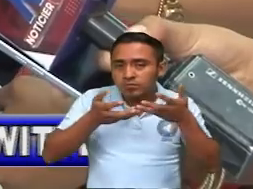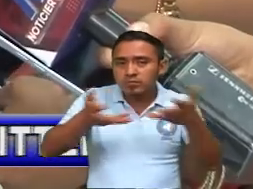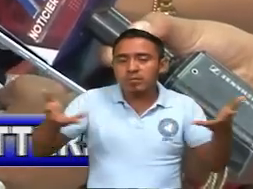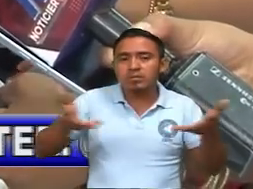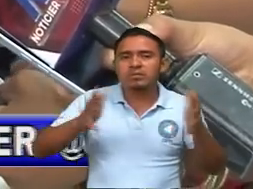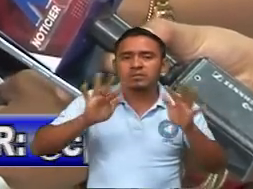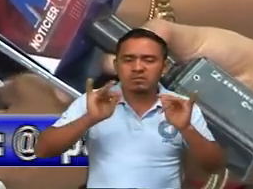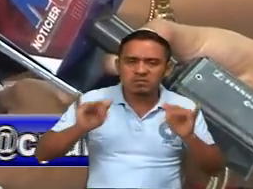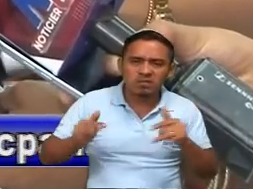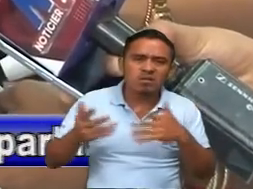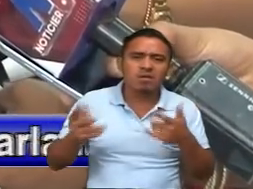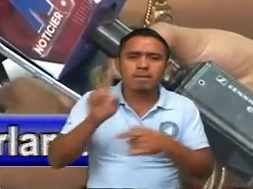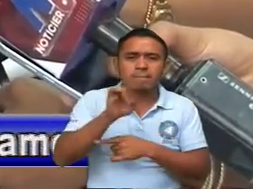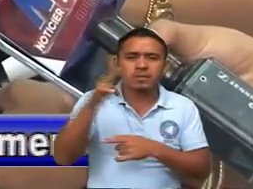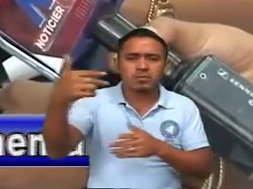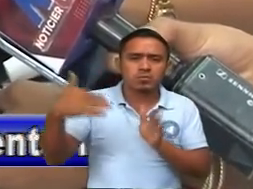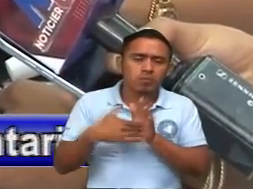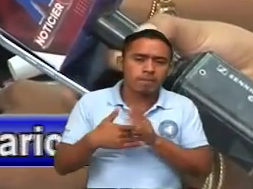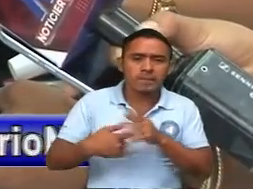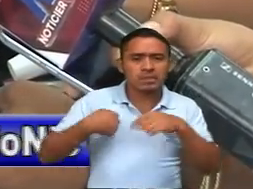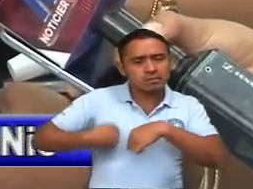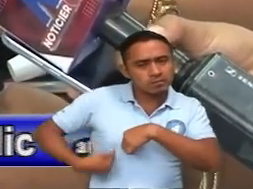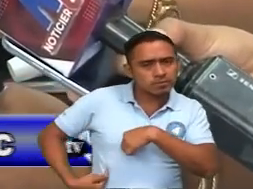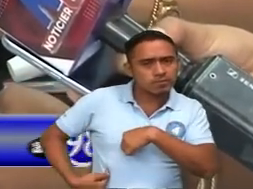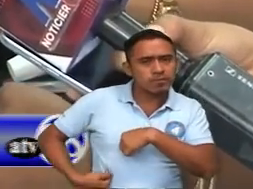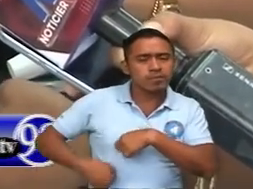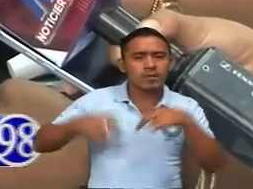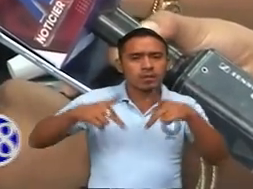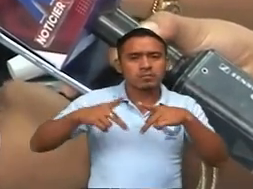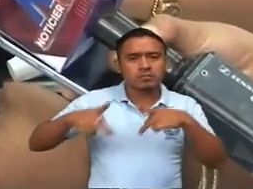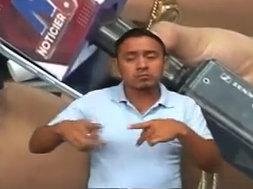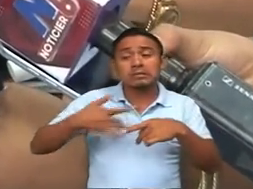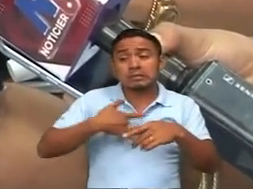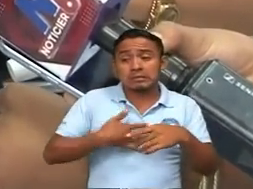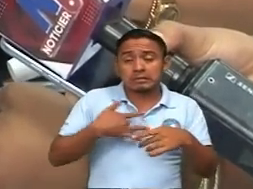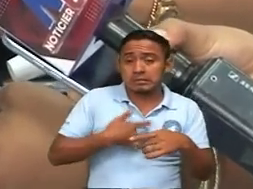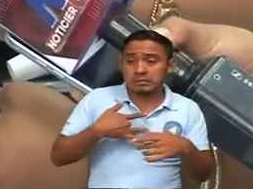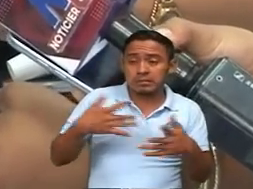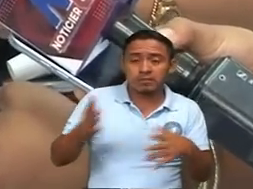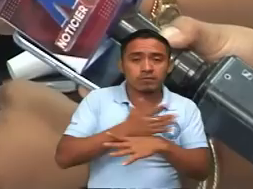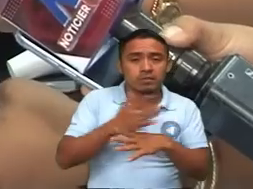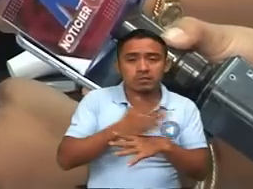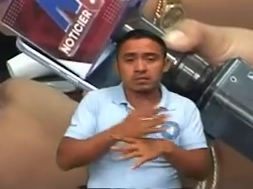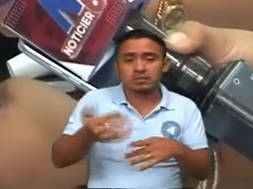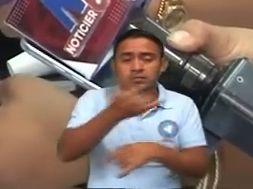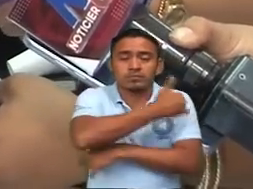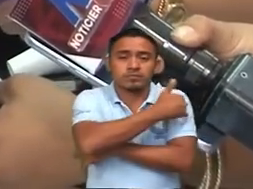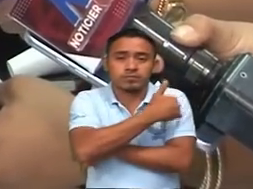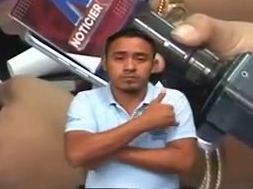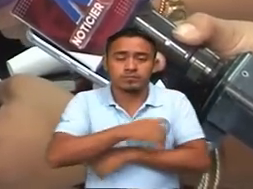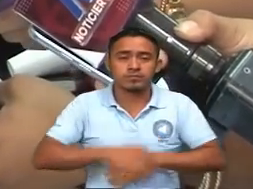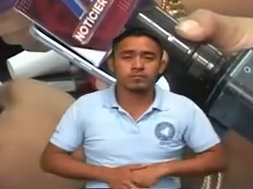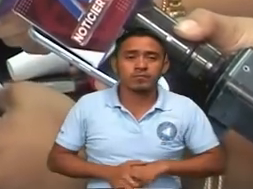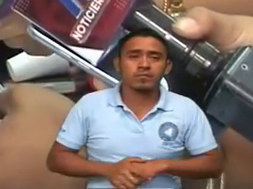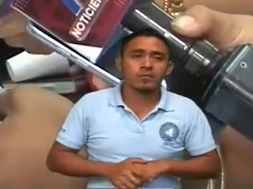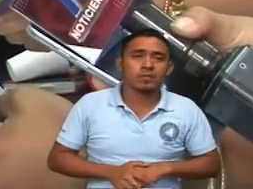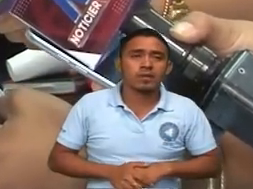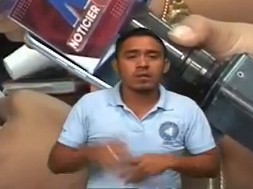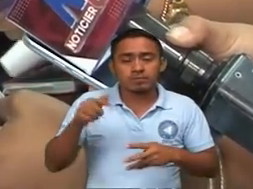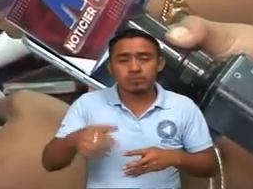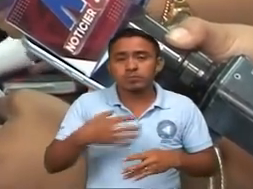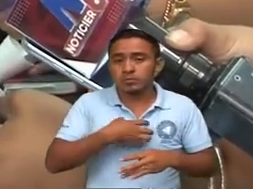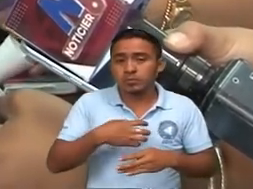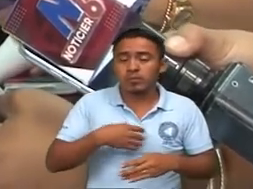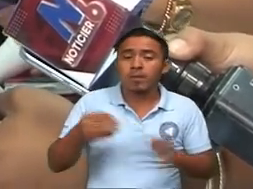hemos realizado 28.000 cirugías a personas que la necesitaban en los diferentes hospitales. Dentro de nuestro modelo